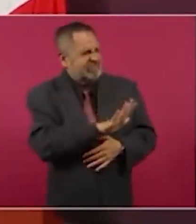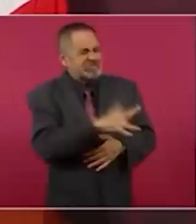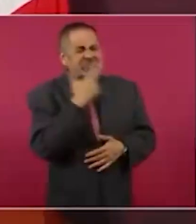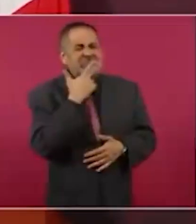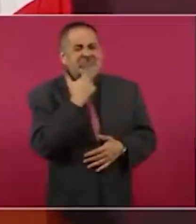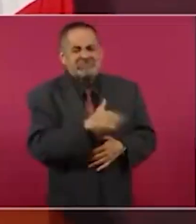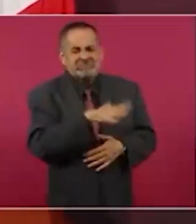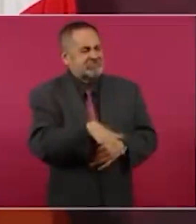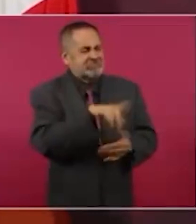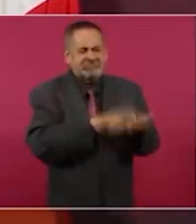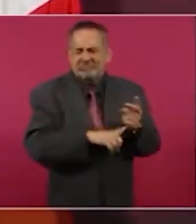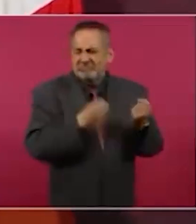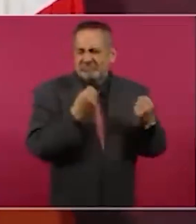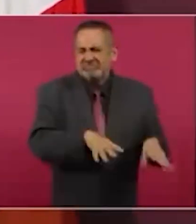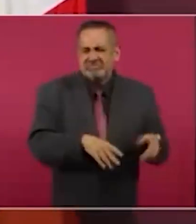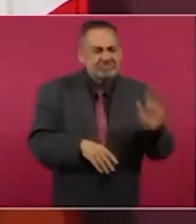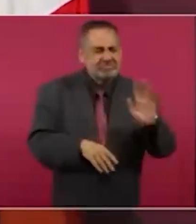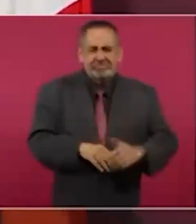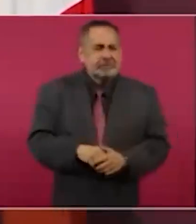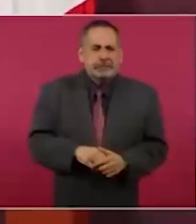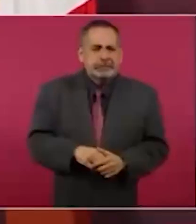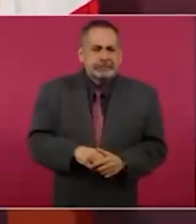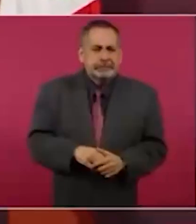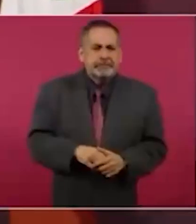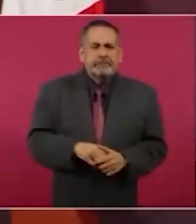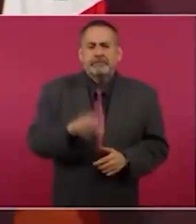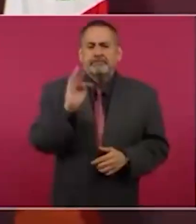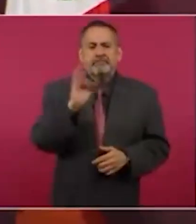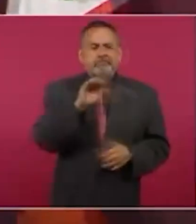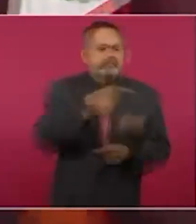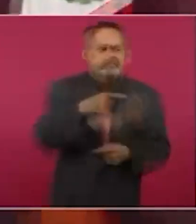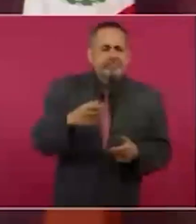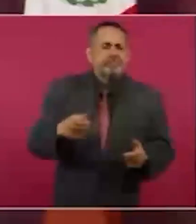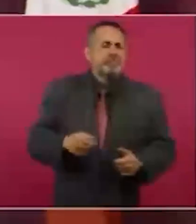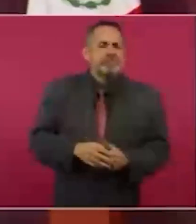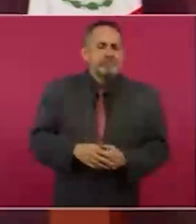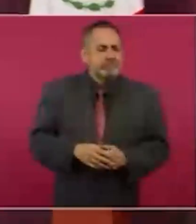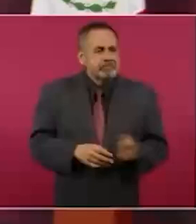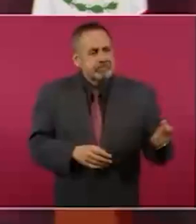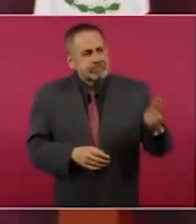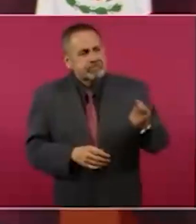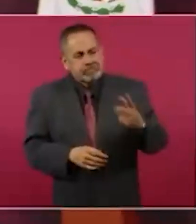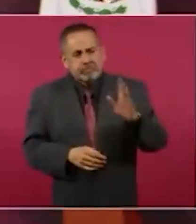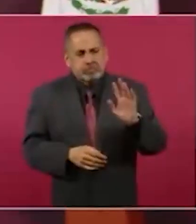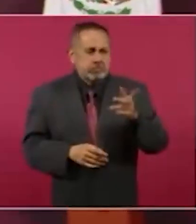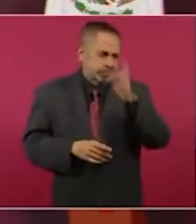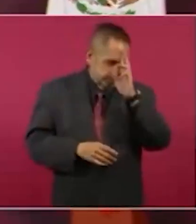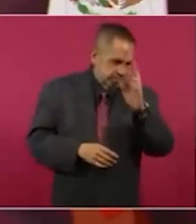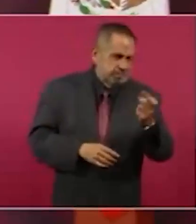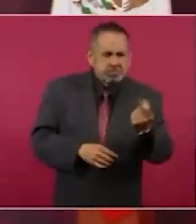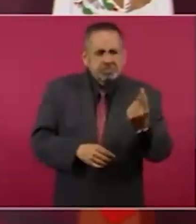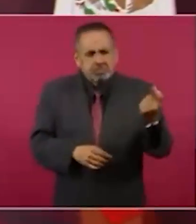está podrida. Esto después de que el diputado Alejandro Robles dijera que van a obradizar el Poder Judicial. Agregó